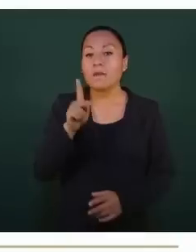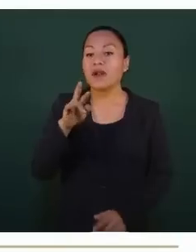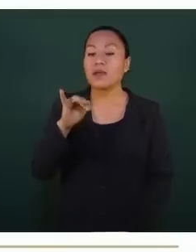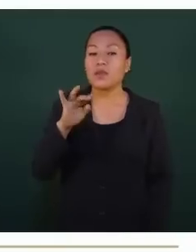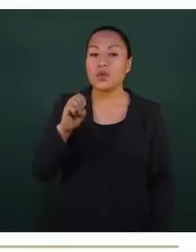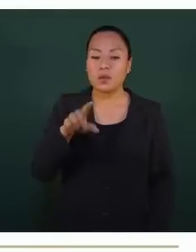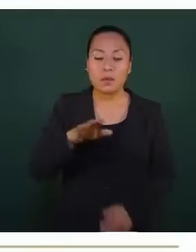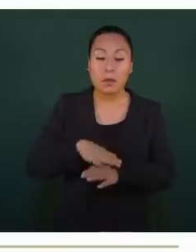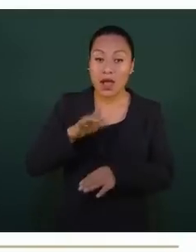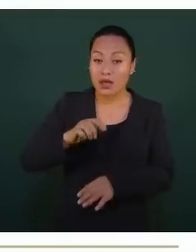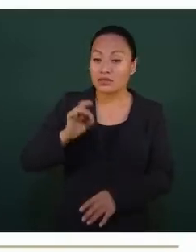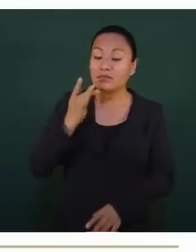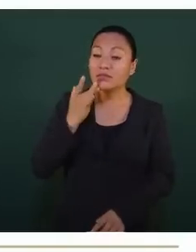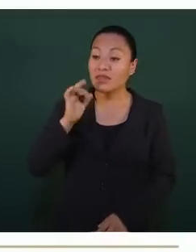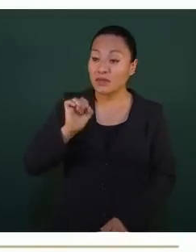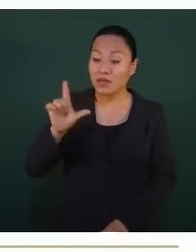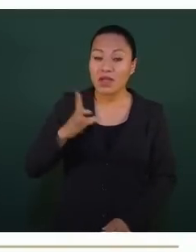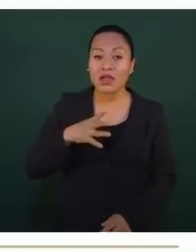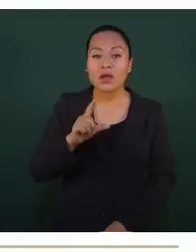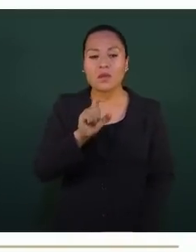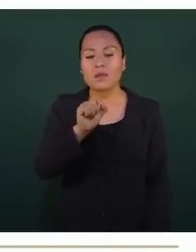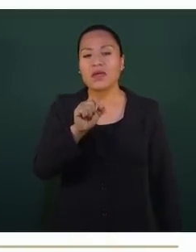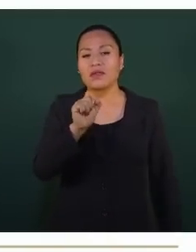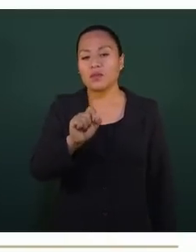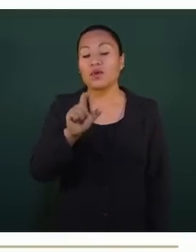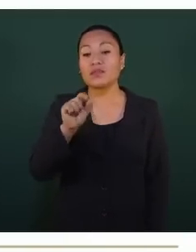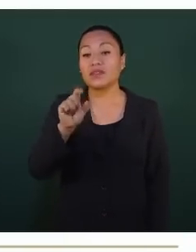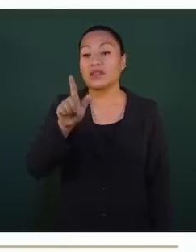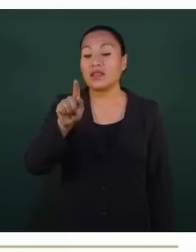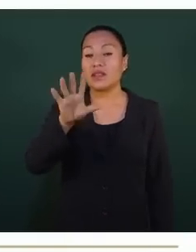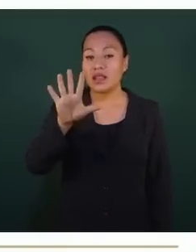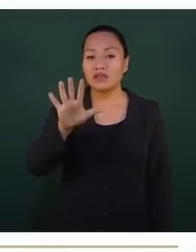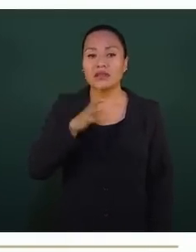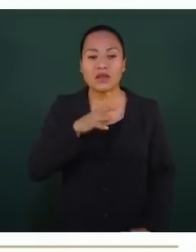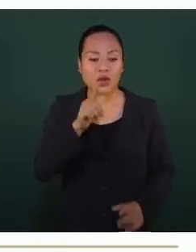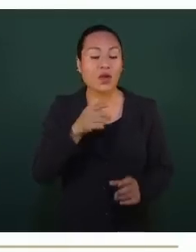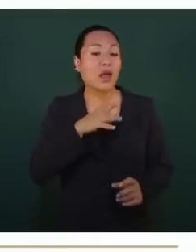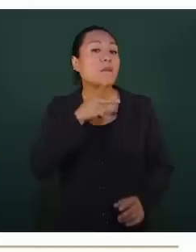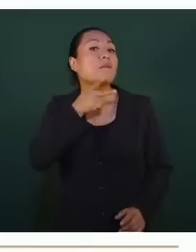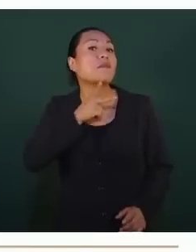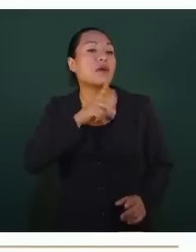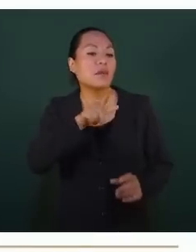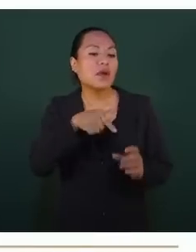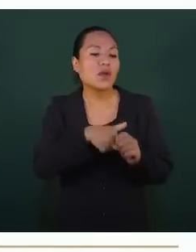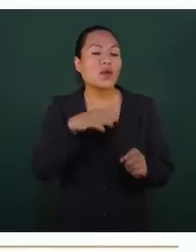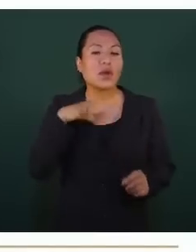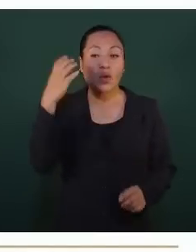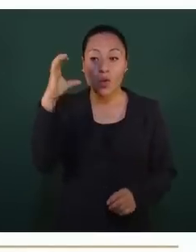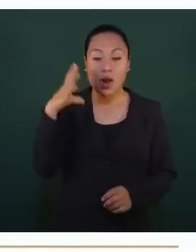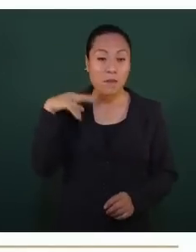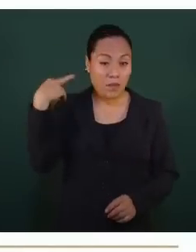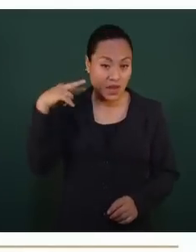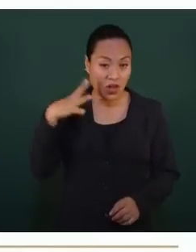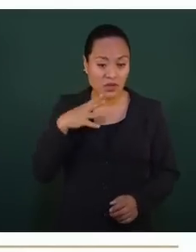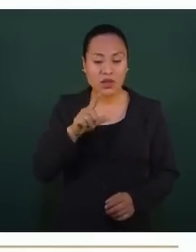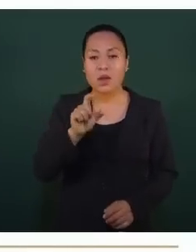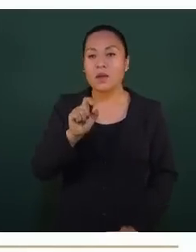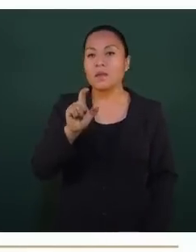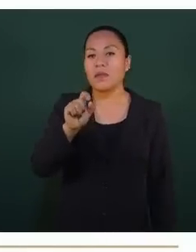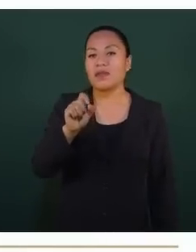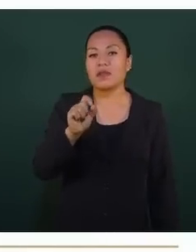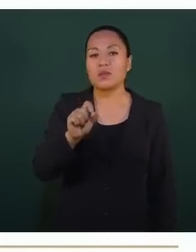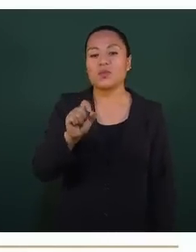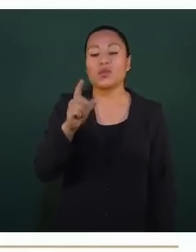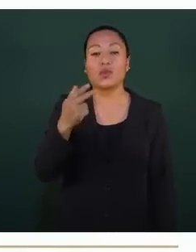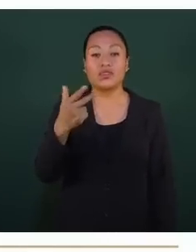más económica, sin tomar en cuenta el margen, 20.75 por litro de franquicia Pemex en Coatzacoalcos, Veracruz, y 20.87